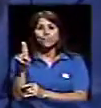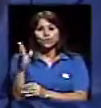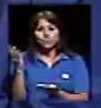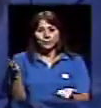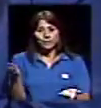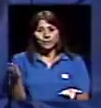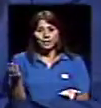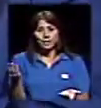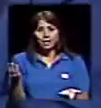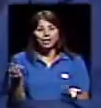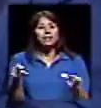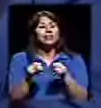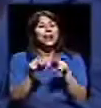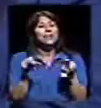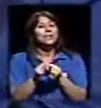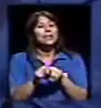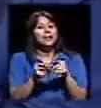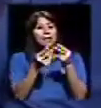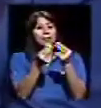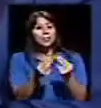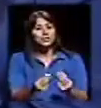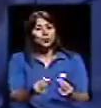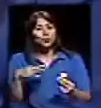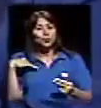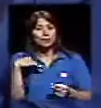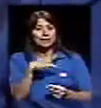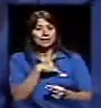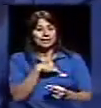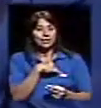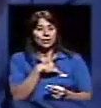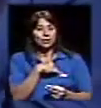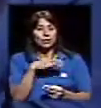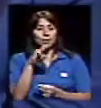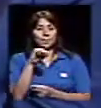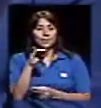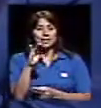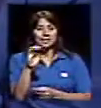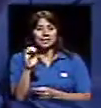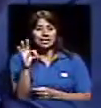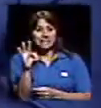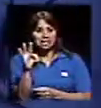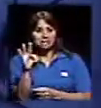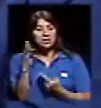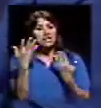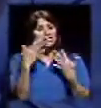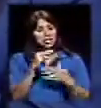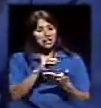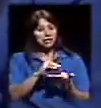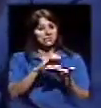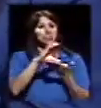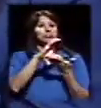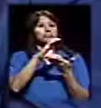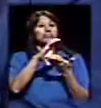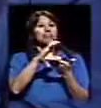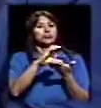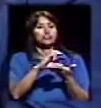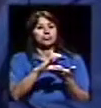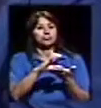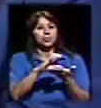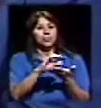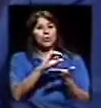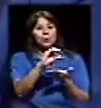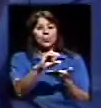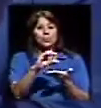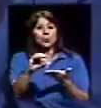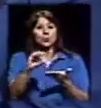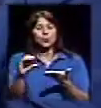Decrecen el presupuesto del Ministerio del MISID, puesto que le va a hacer transferencias menores al